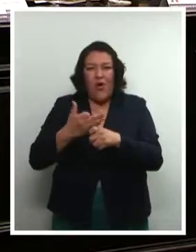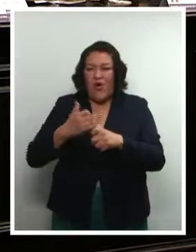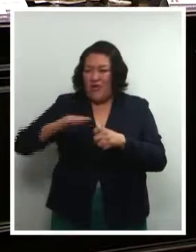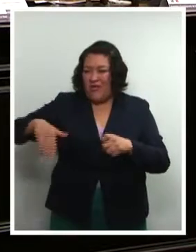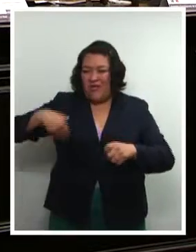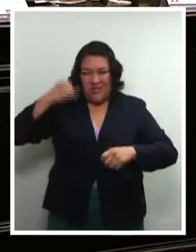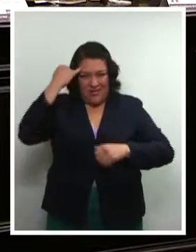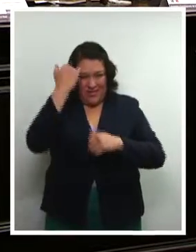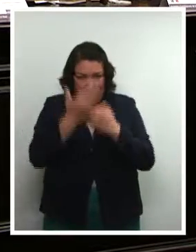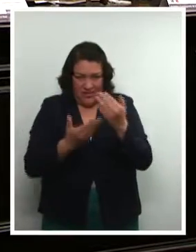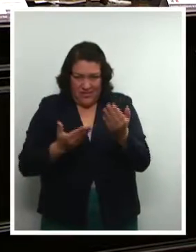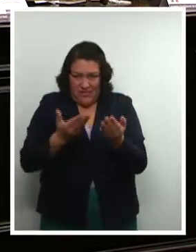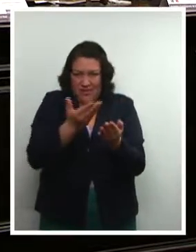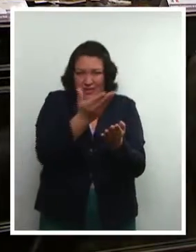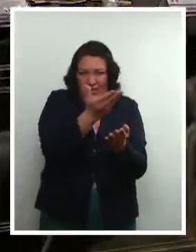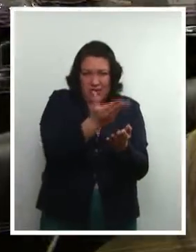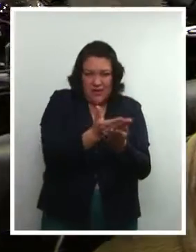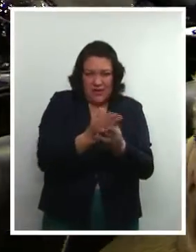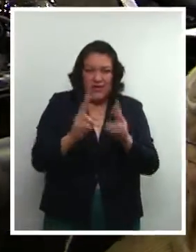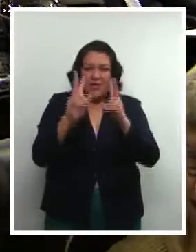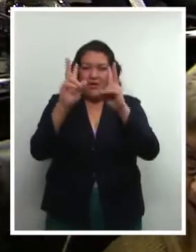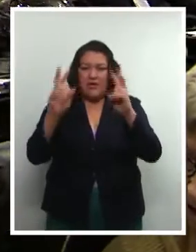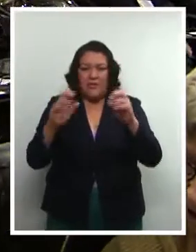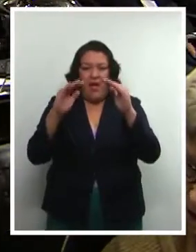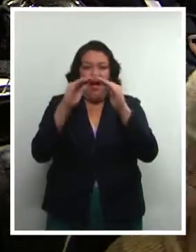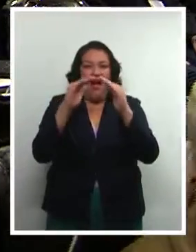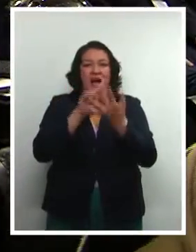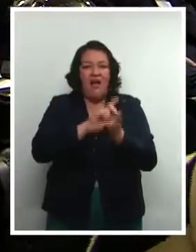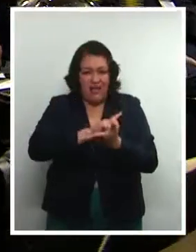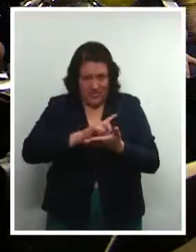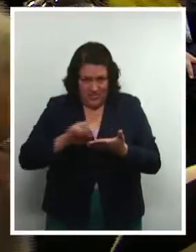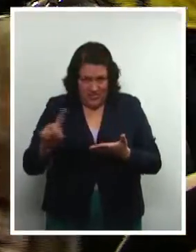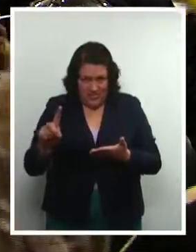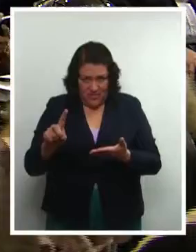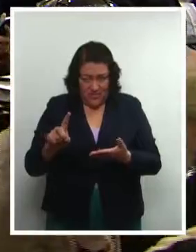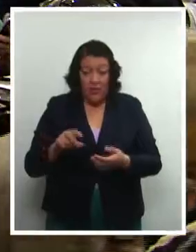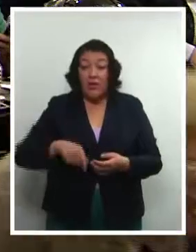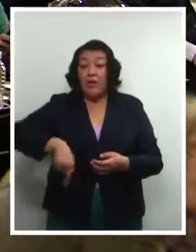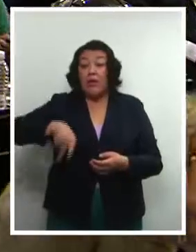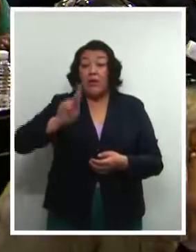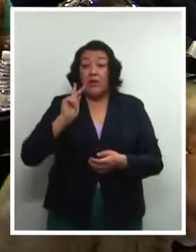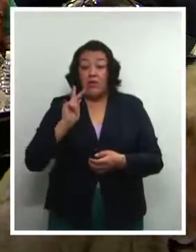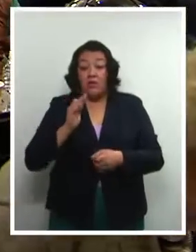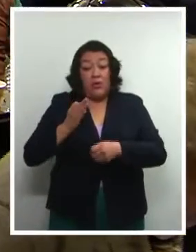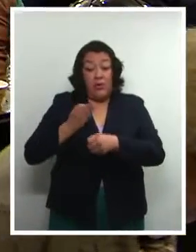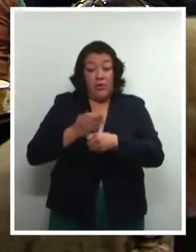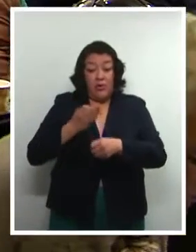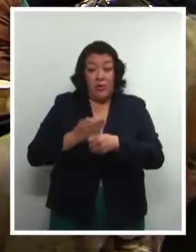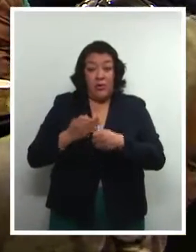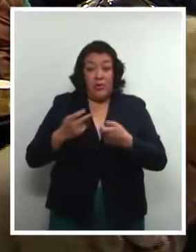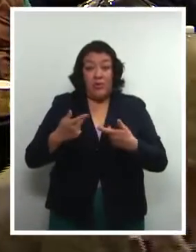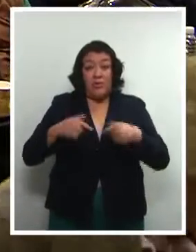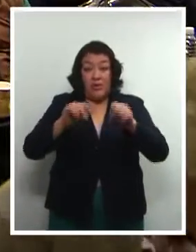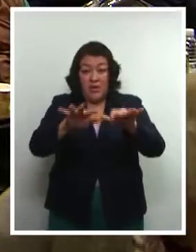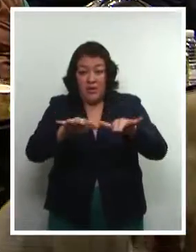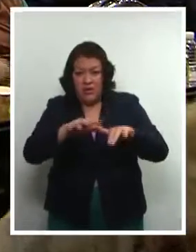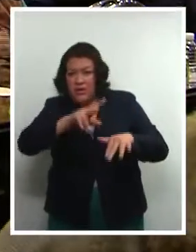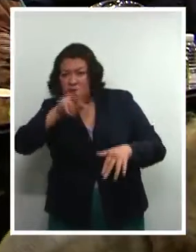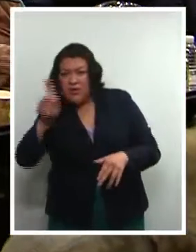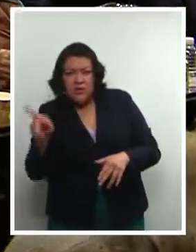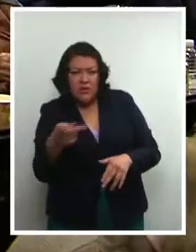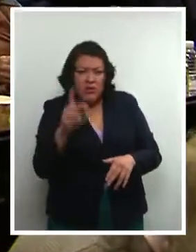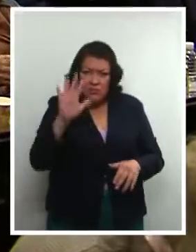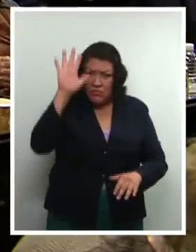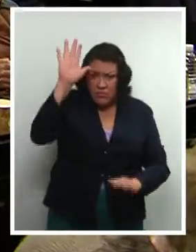reserva en relación al tema de derecho a la vivienda. Sin embargo, al preguntar de manera económica no se